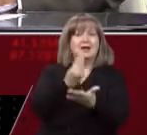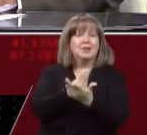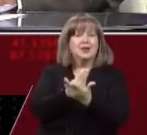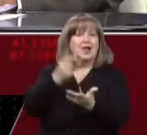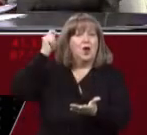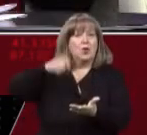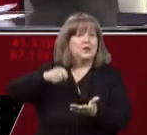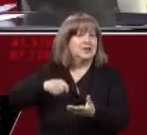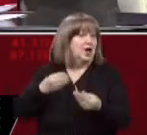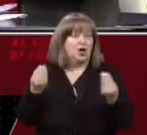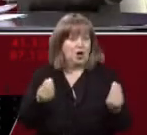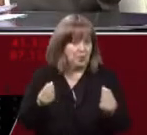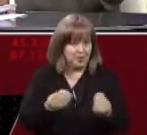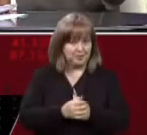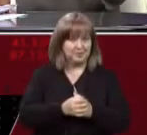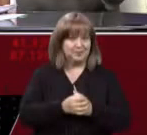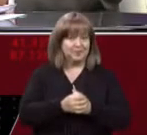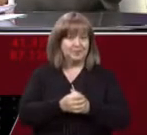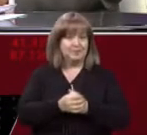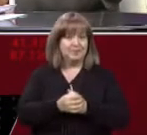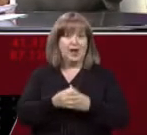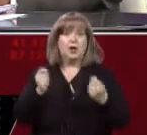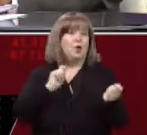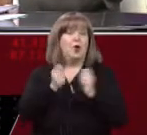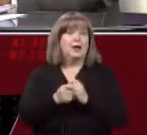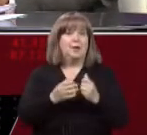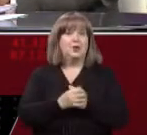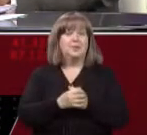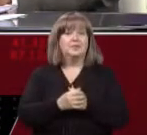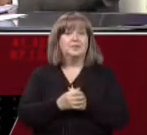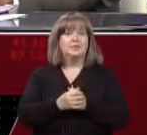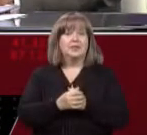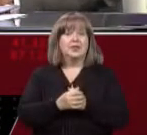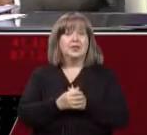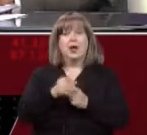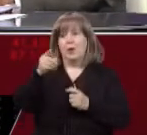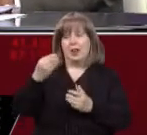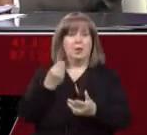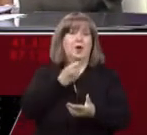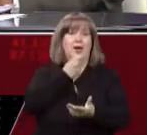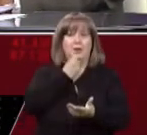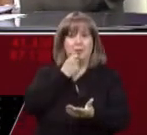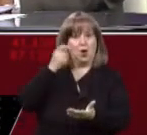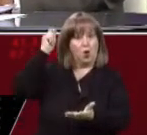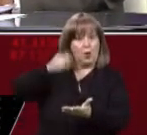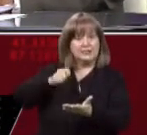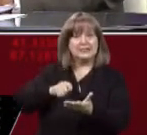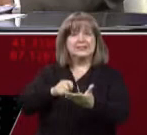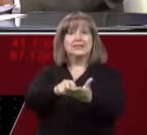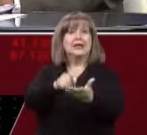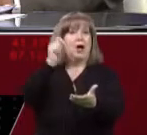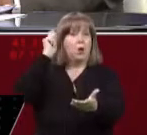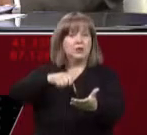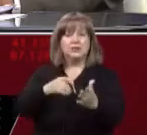Sí, perfecto. Pablo le preguntaba cómo hacerlo. ¿Cómo sería ese cambio? ¿Cuál sería el mejor sistema? Para ser ministro de la Corte, por ejemplo, no tenga que haber